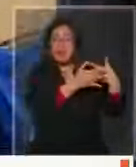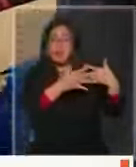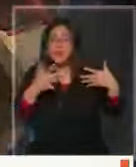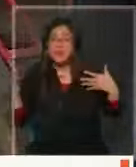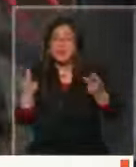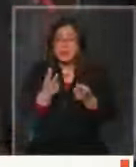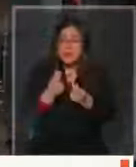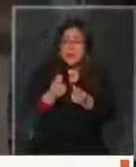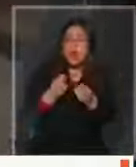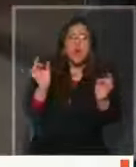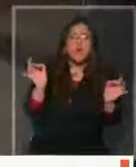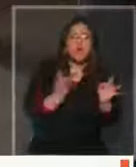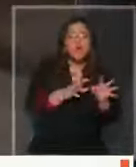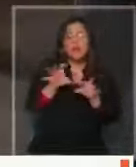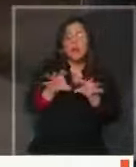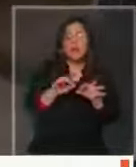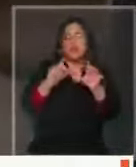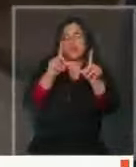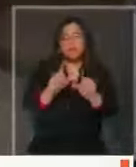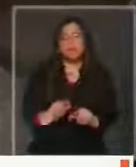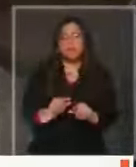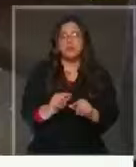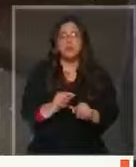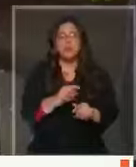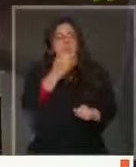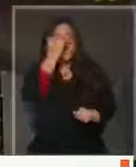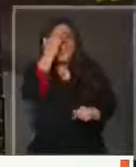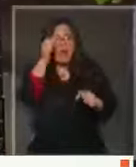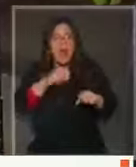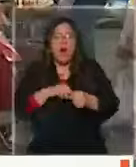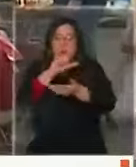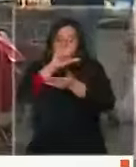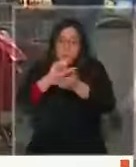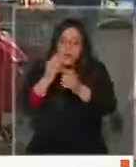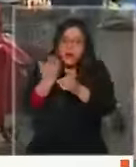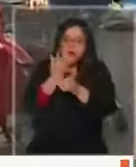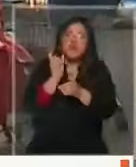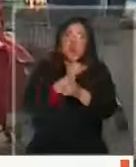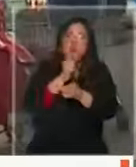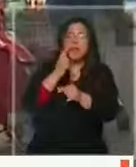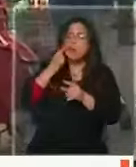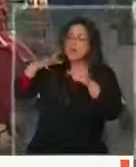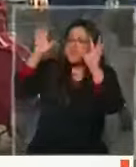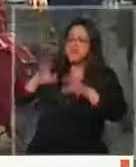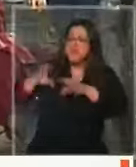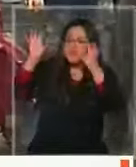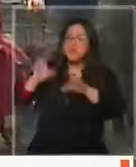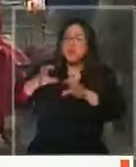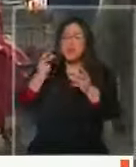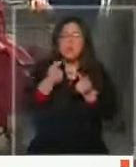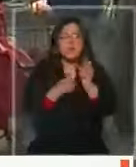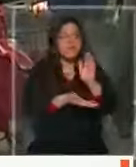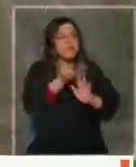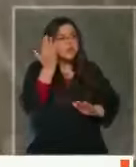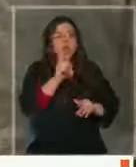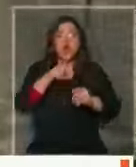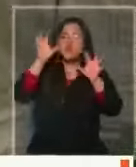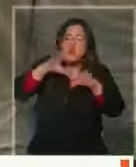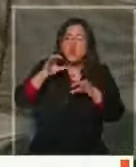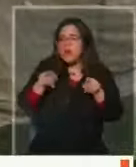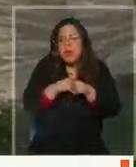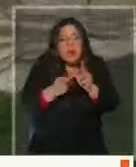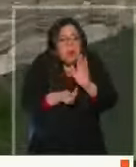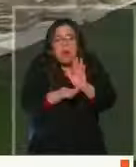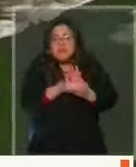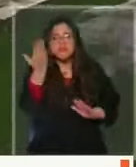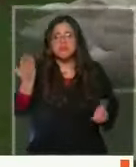escasos. Me parece terrible porque ya recién está bajando un poquito el tomate. Llueve mucho, suben las cosas. No llueven, suben las cosas. Las